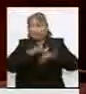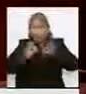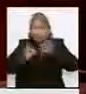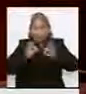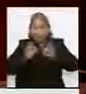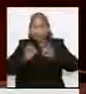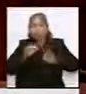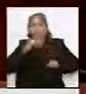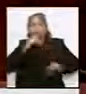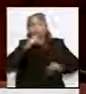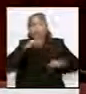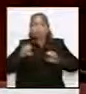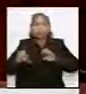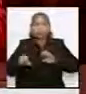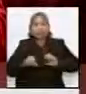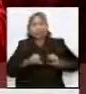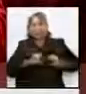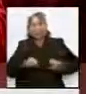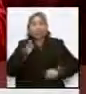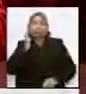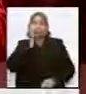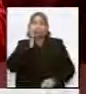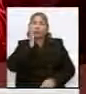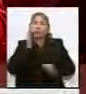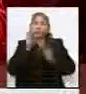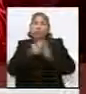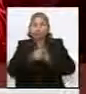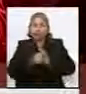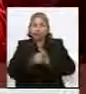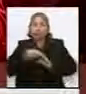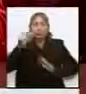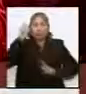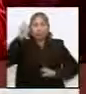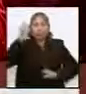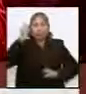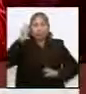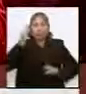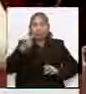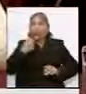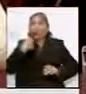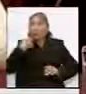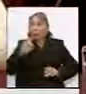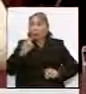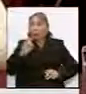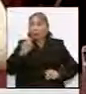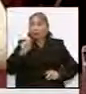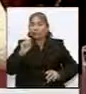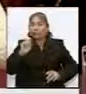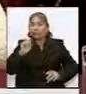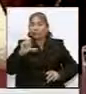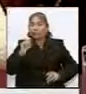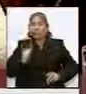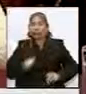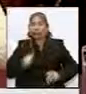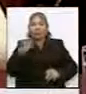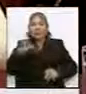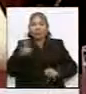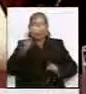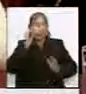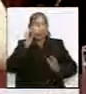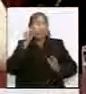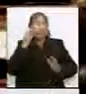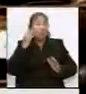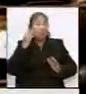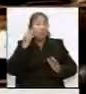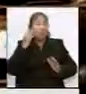diversos roles que asumen como madres, esposas y políticas, aseguró la congresista Úrsula Letona, quien brindó su testimonio y